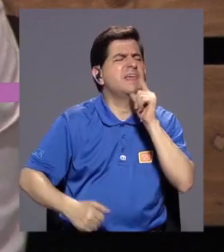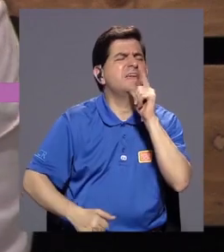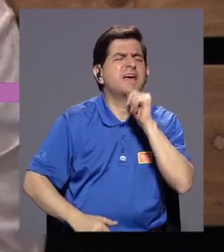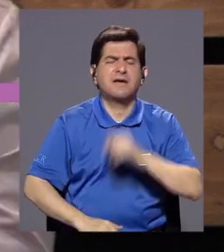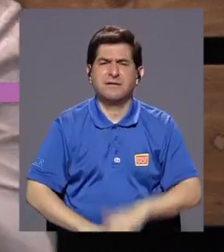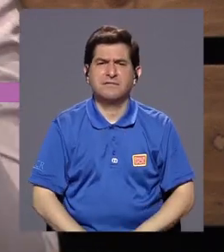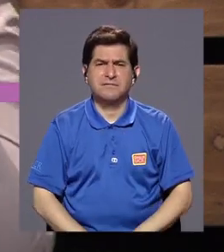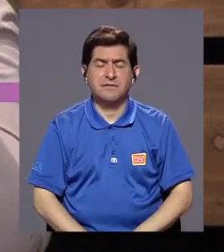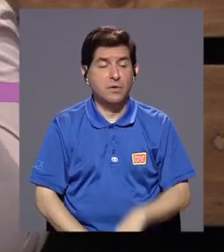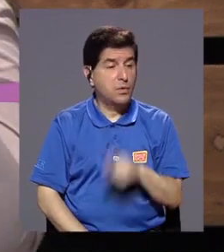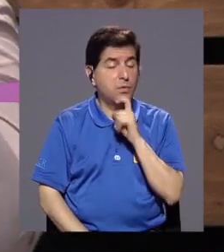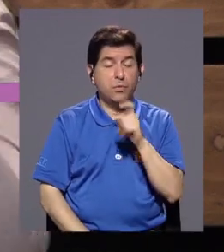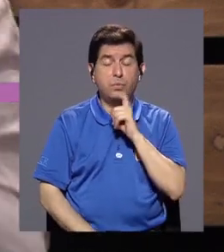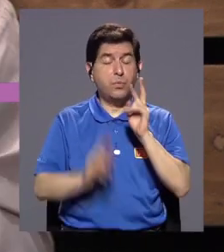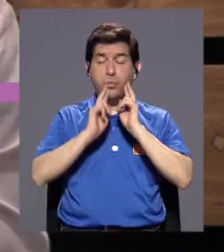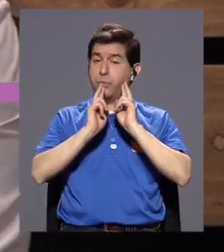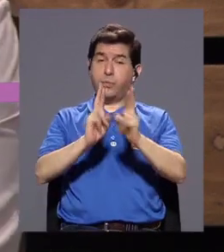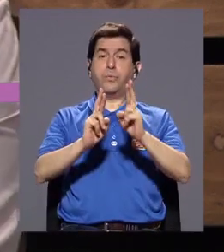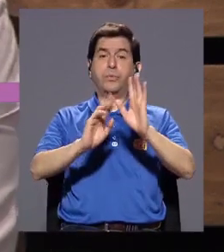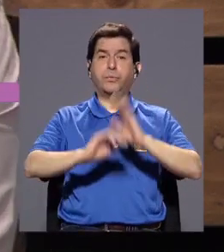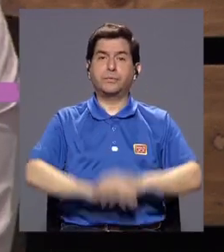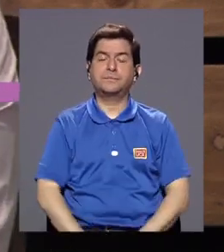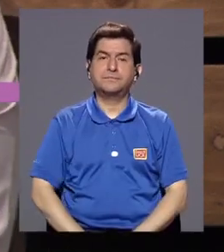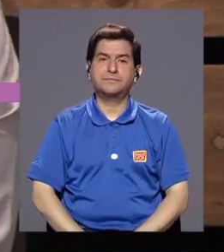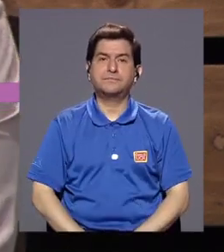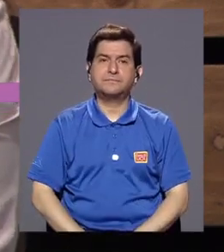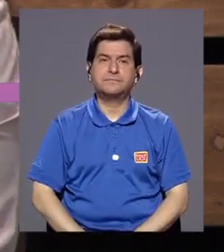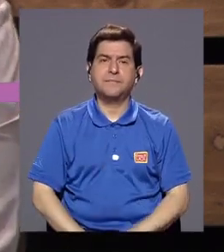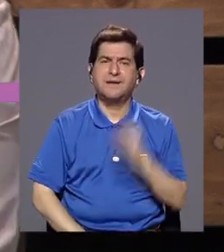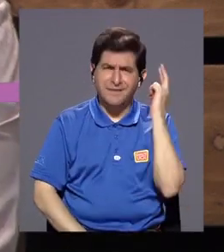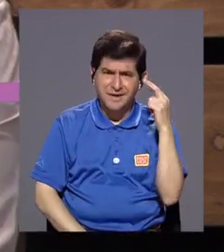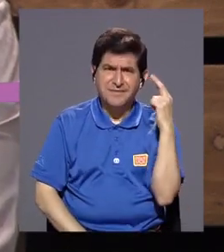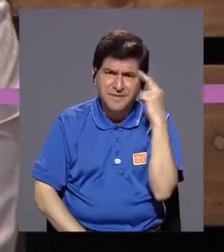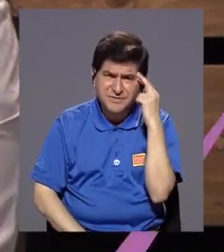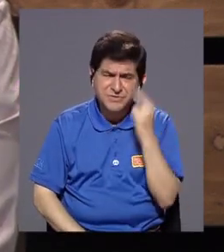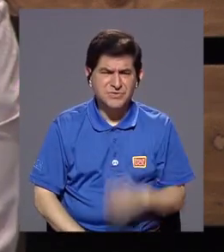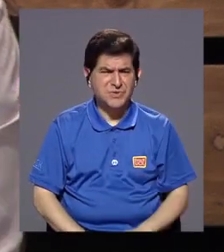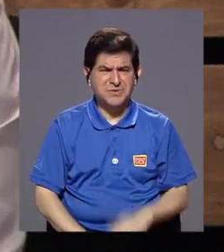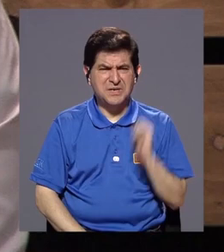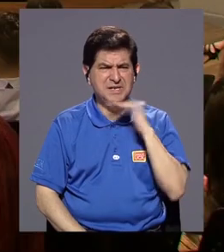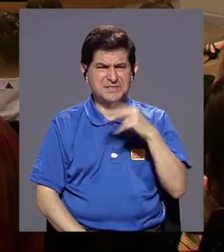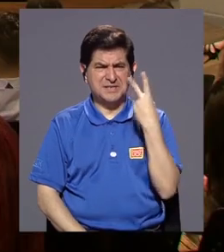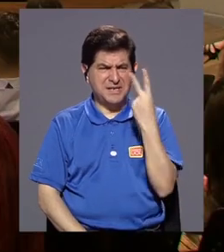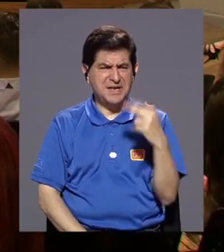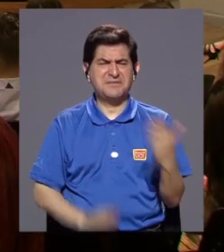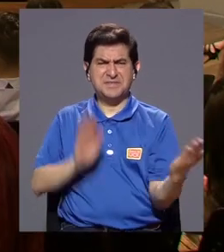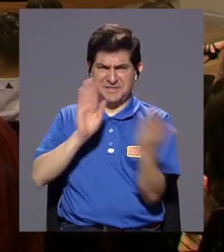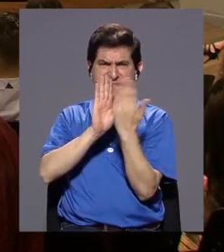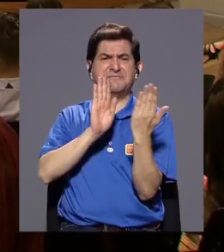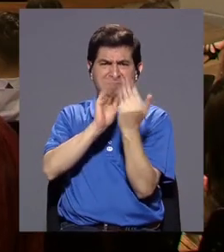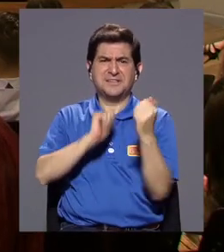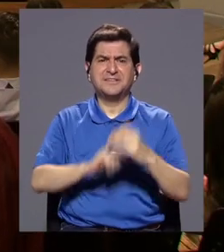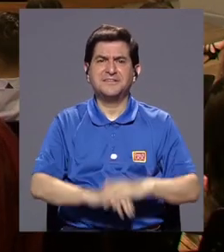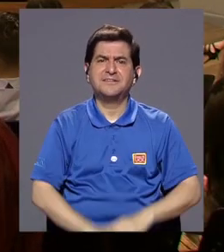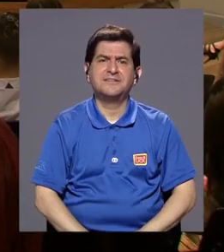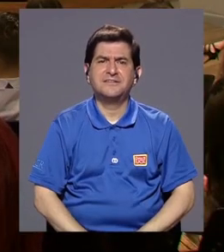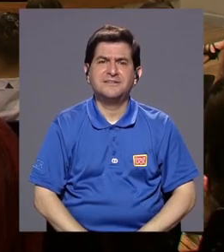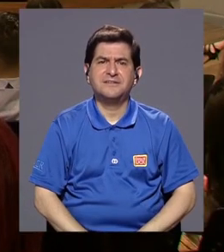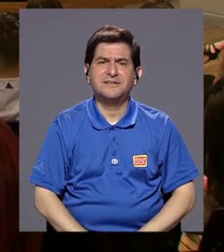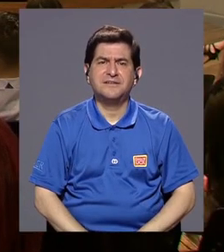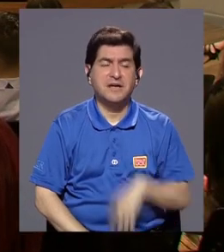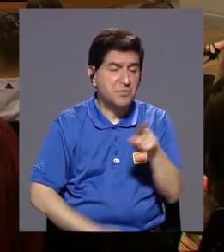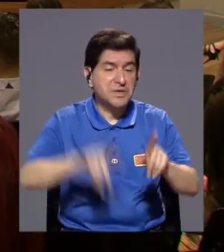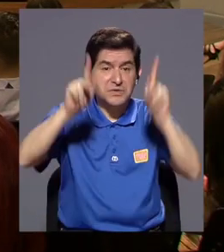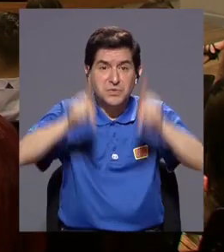es responder eso, porque raras veces las vemos aquí enfrente, ¿verdad? Porque cuando esas personas llegan